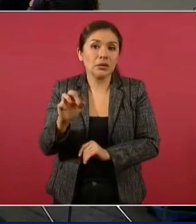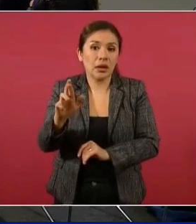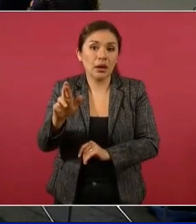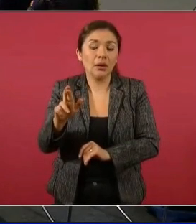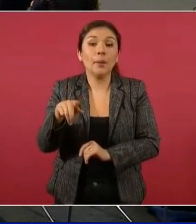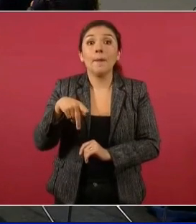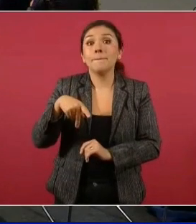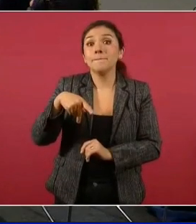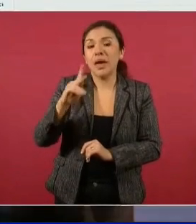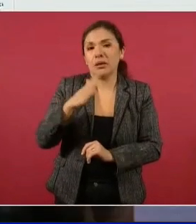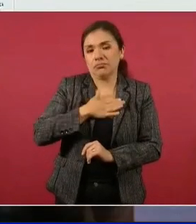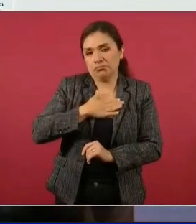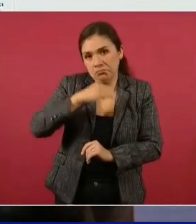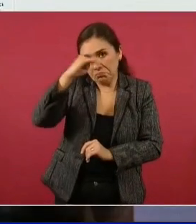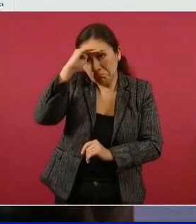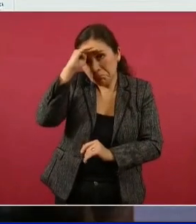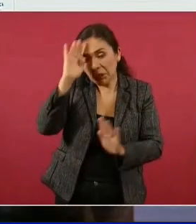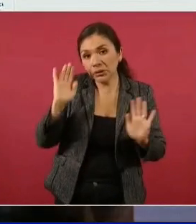pero yo espero